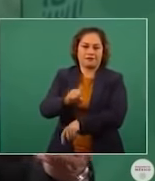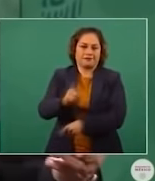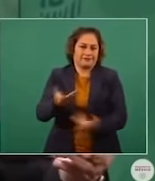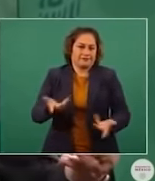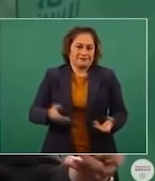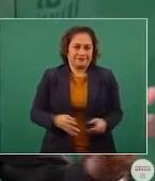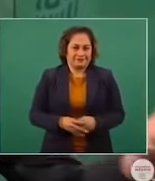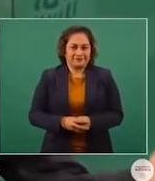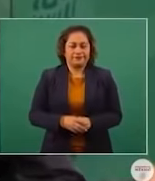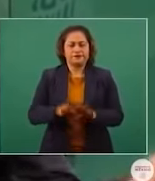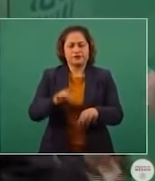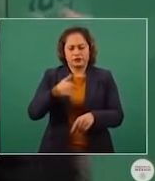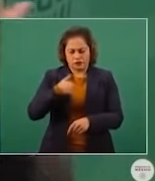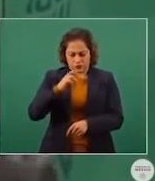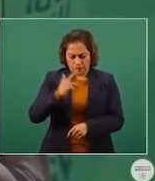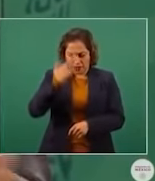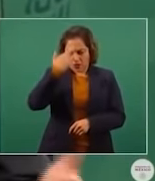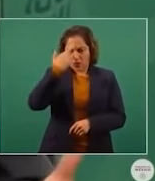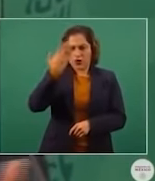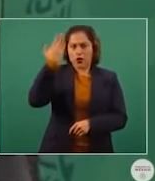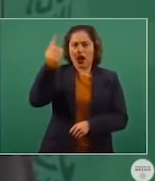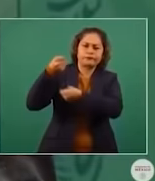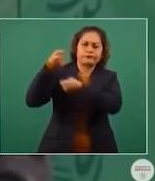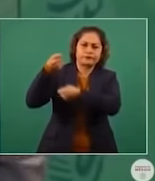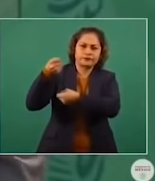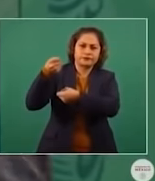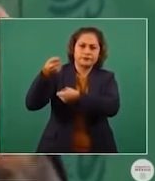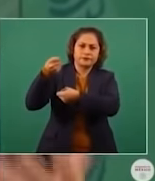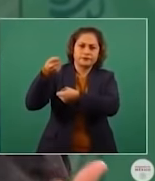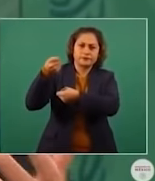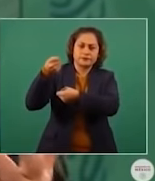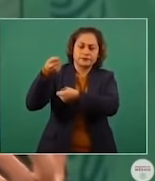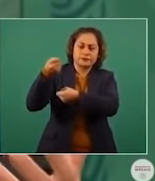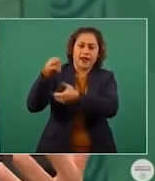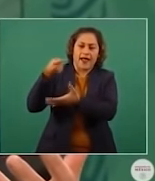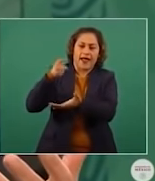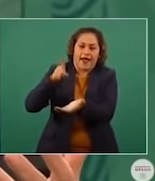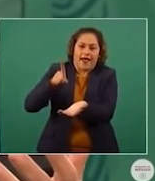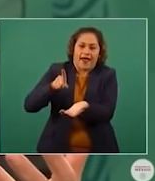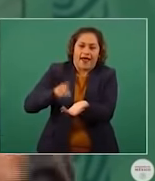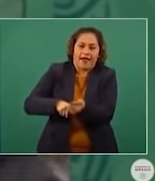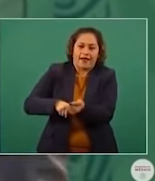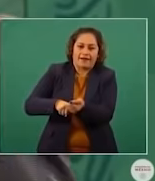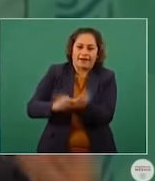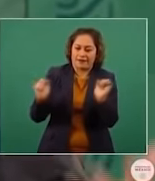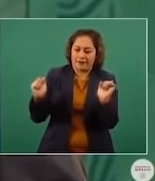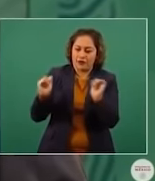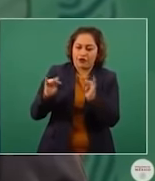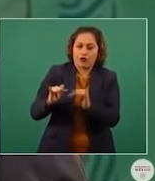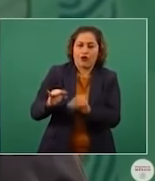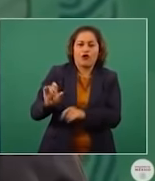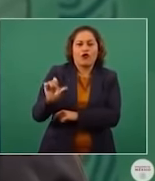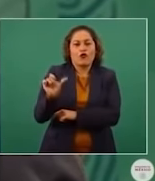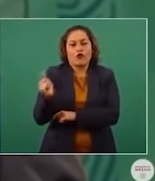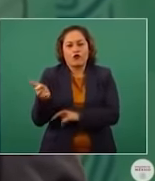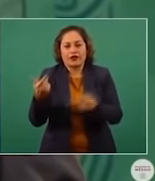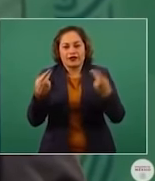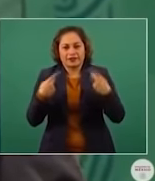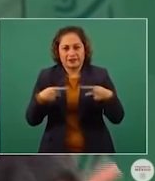movimiento feminista del año pasado, se metieron hasta los